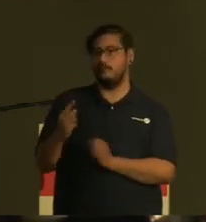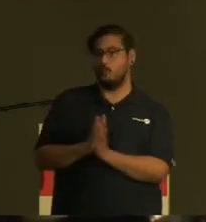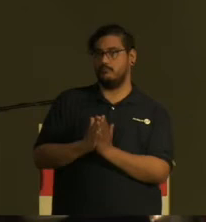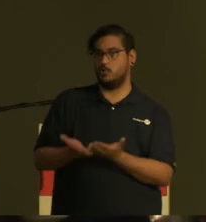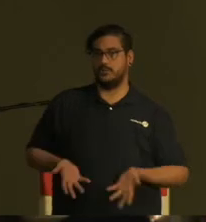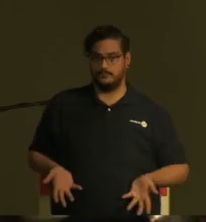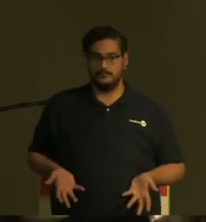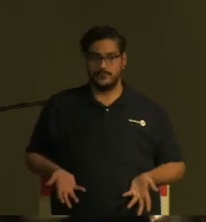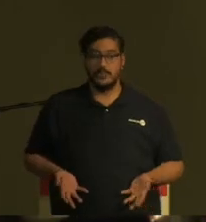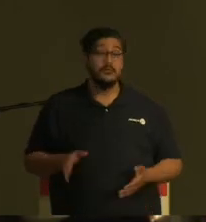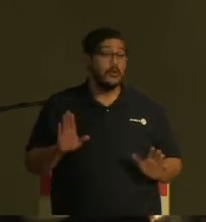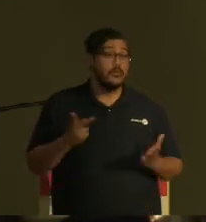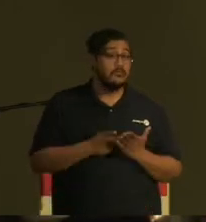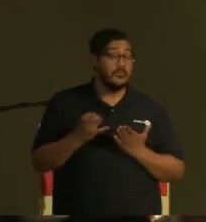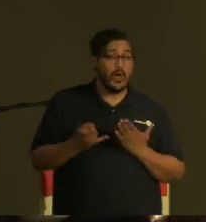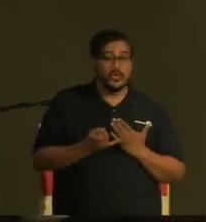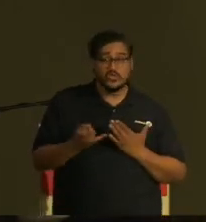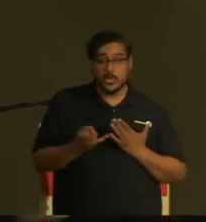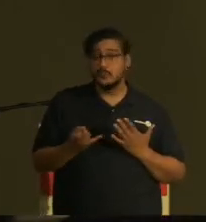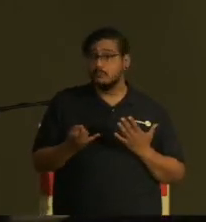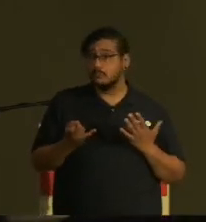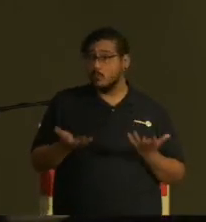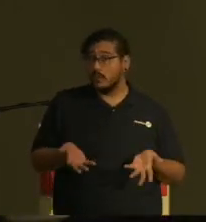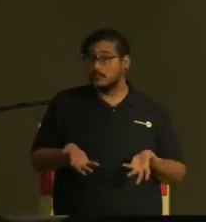entonces mi proyecto con Gallimard era